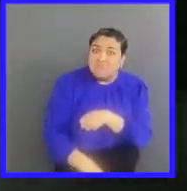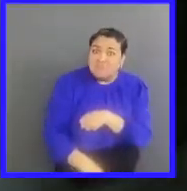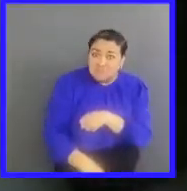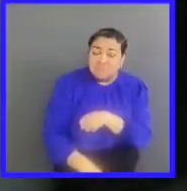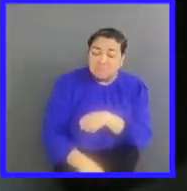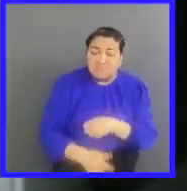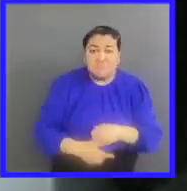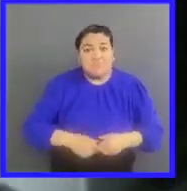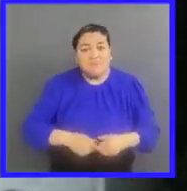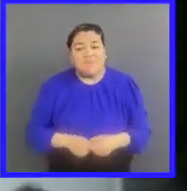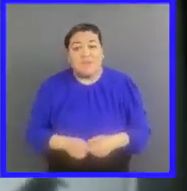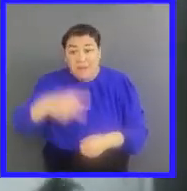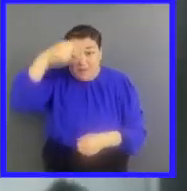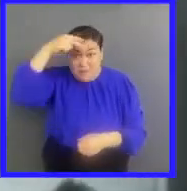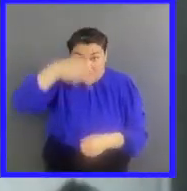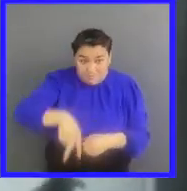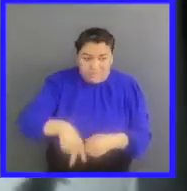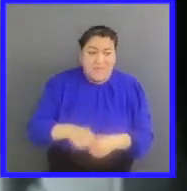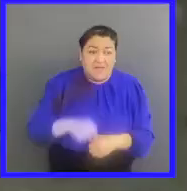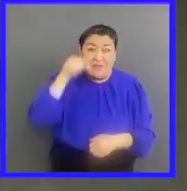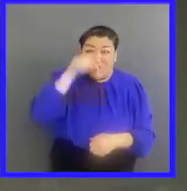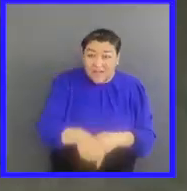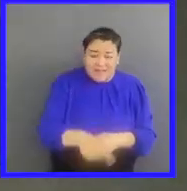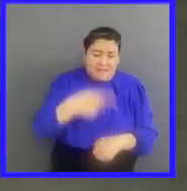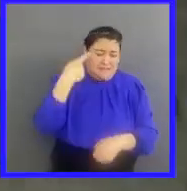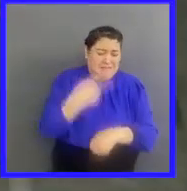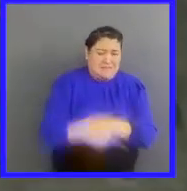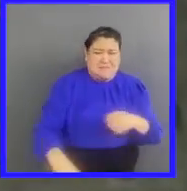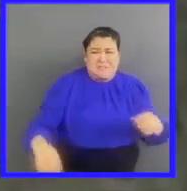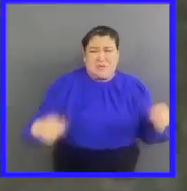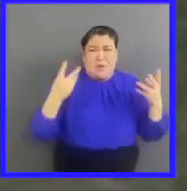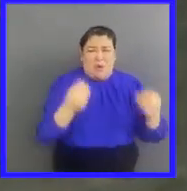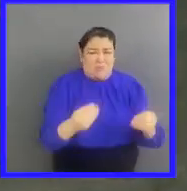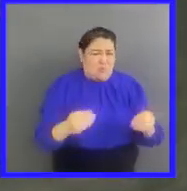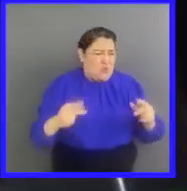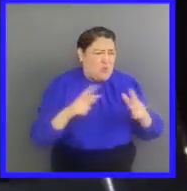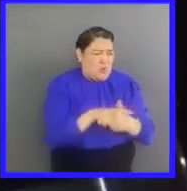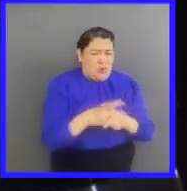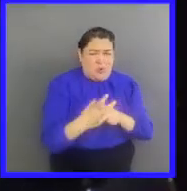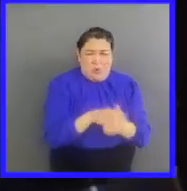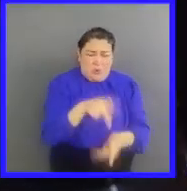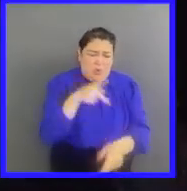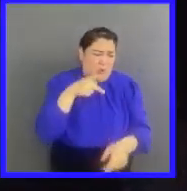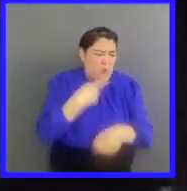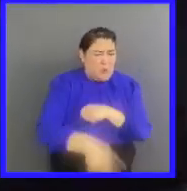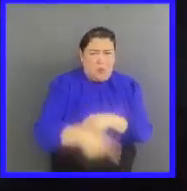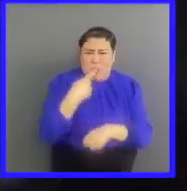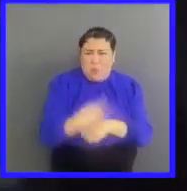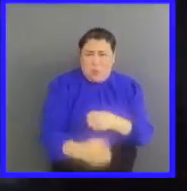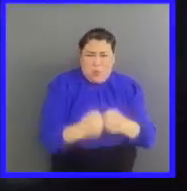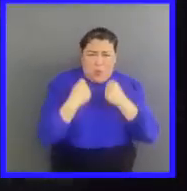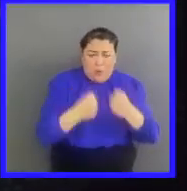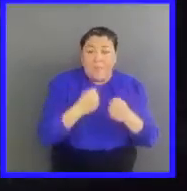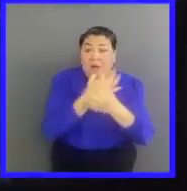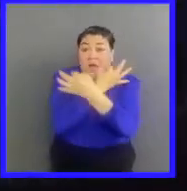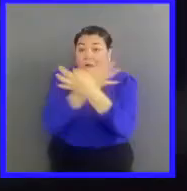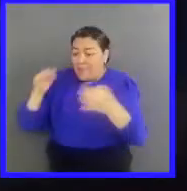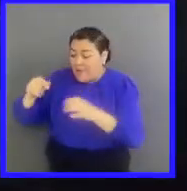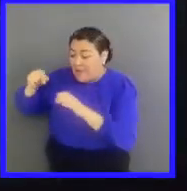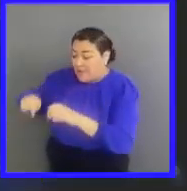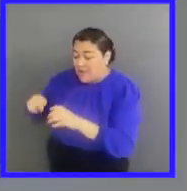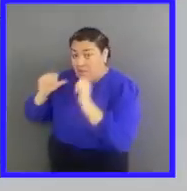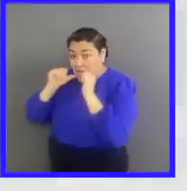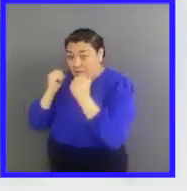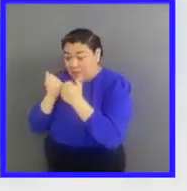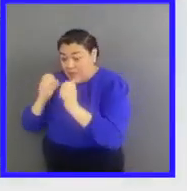México es el país más violento y peligroso del mundo sin guerra, advirtió la organización internacional Datos de Ubicación y Eventos de Conflictos